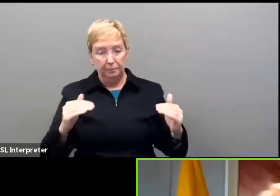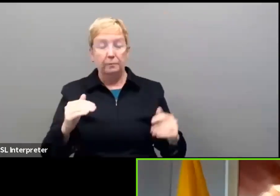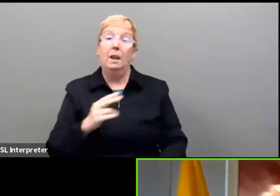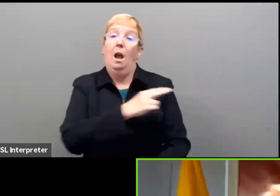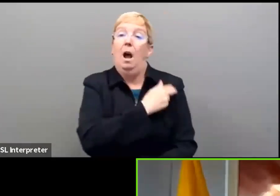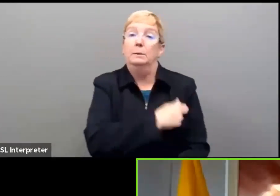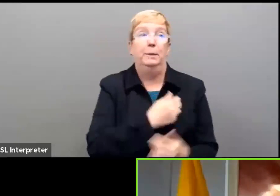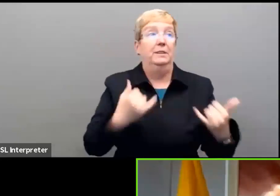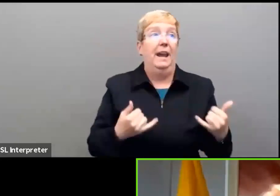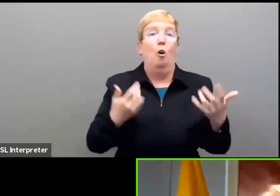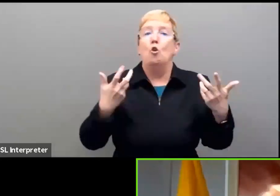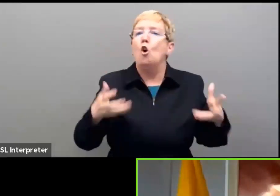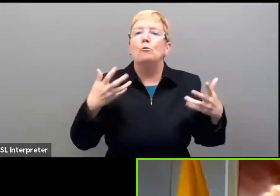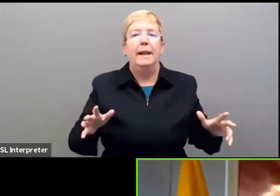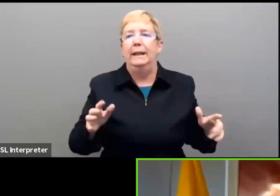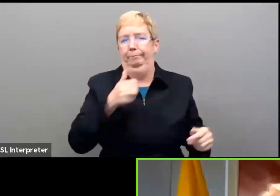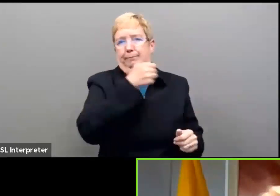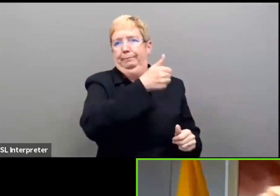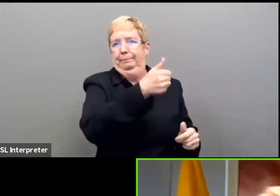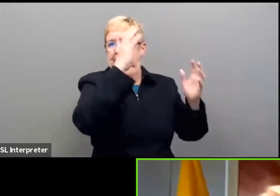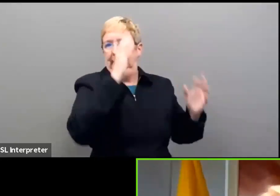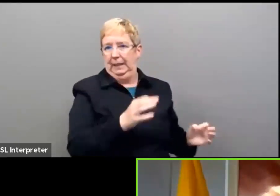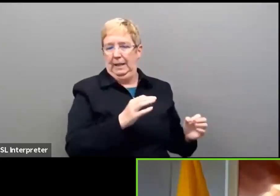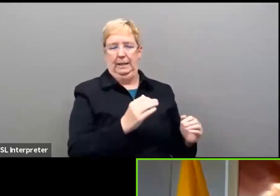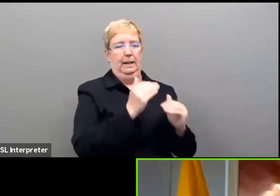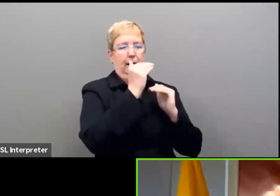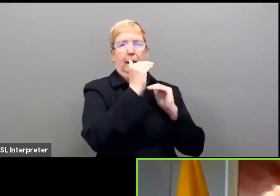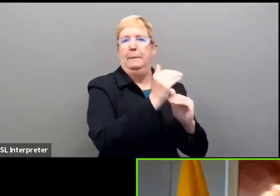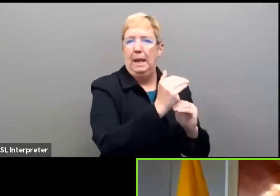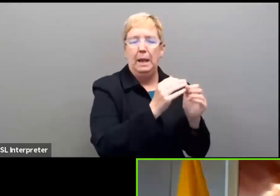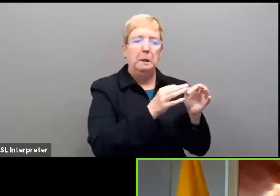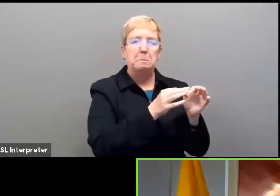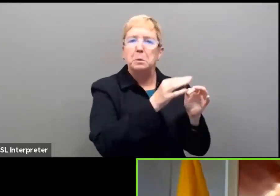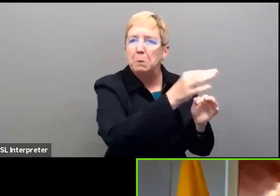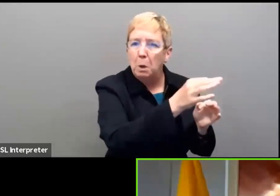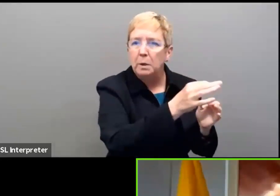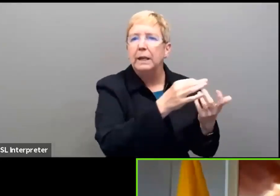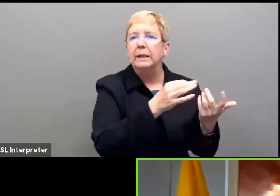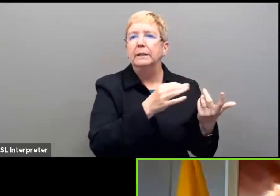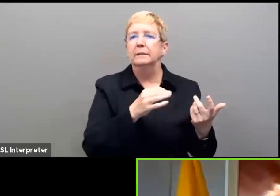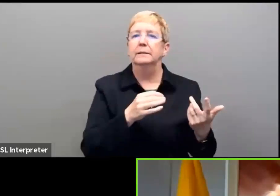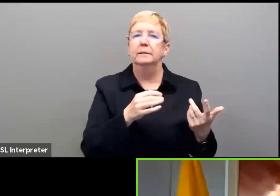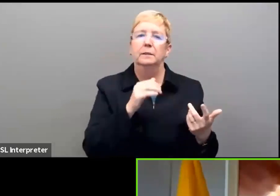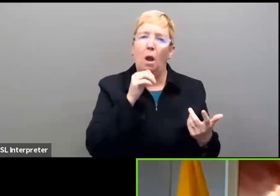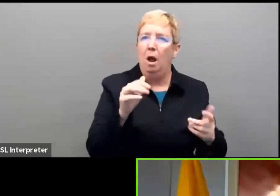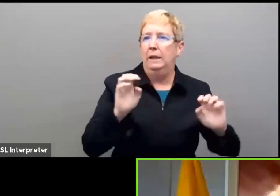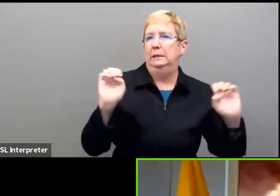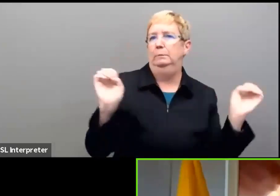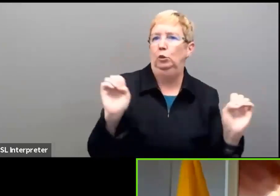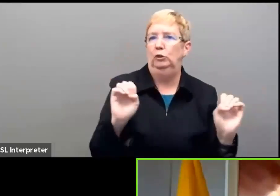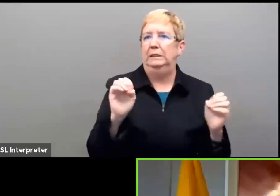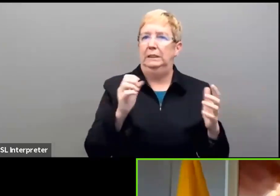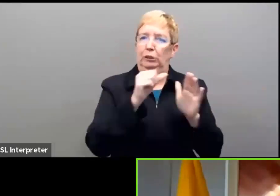conversaciones. Dos, yo le puedo decir que los hospitales voluntariamente ya están limitando